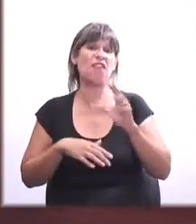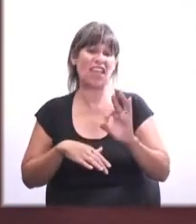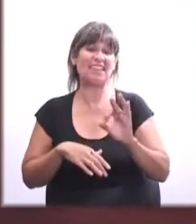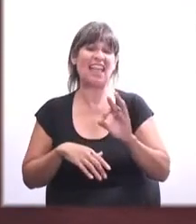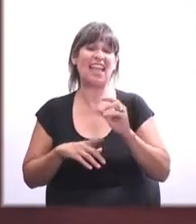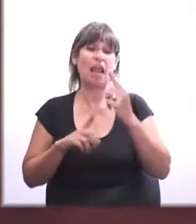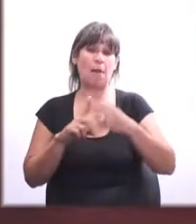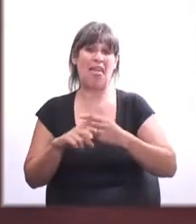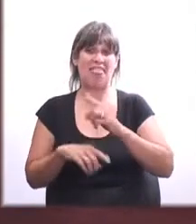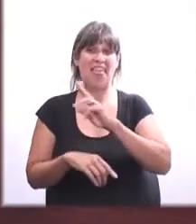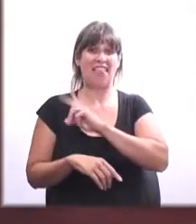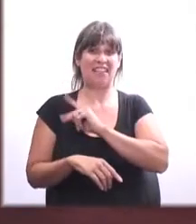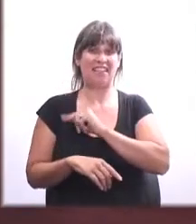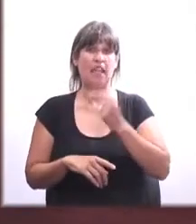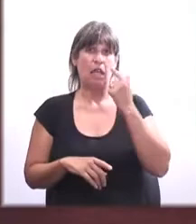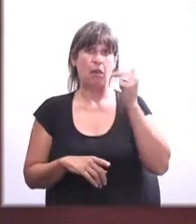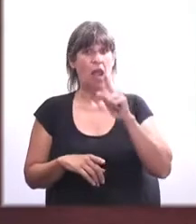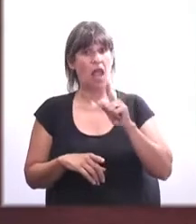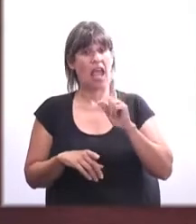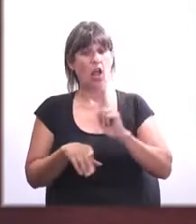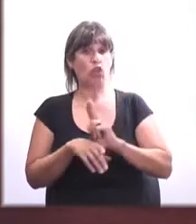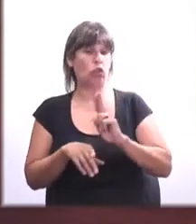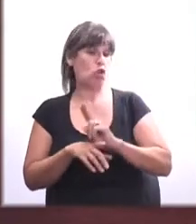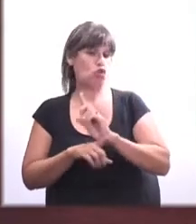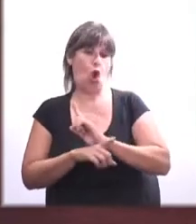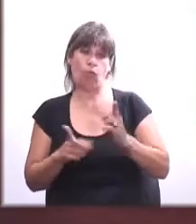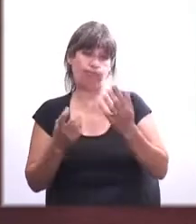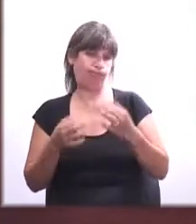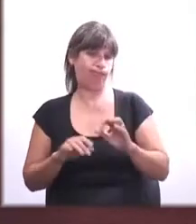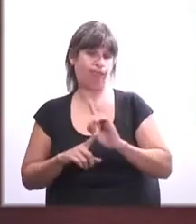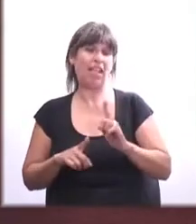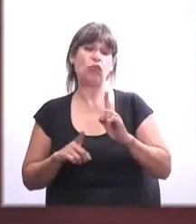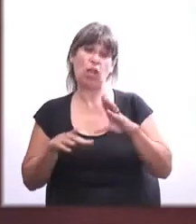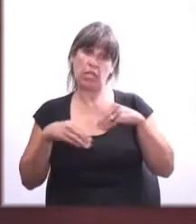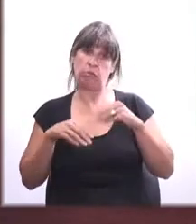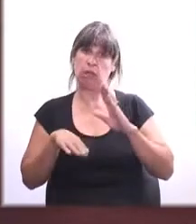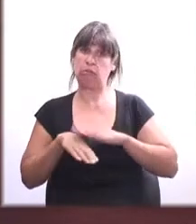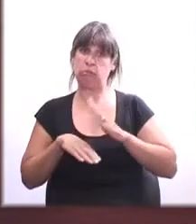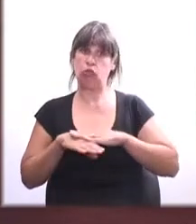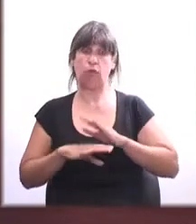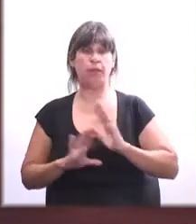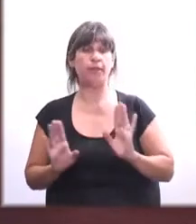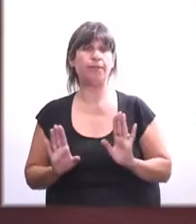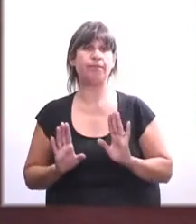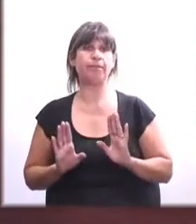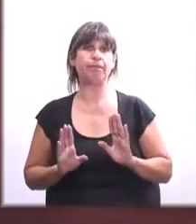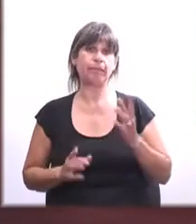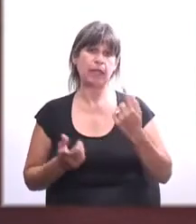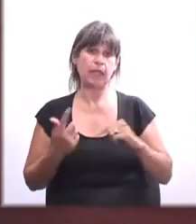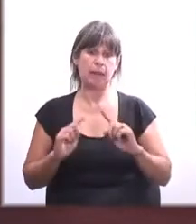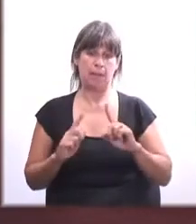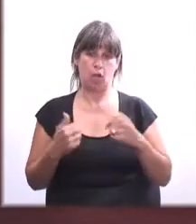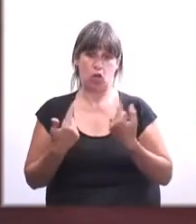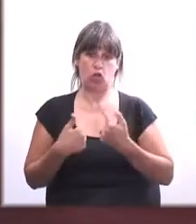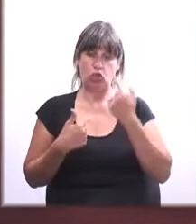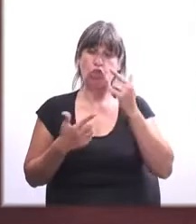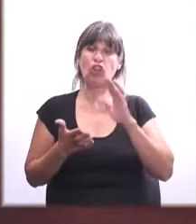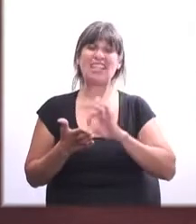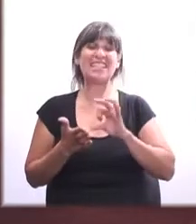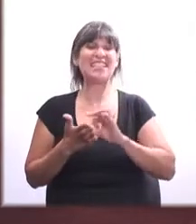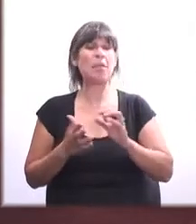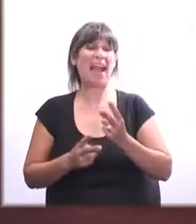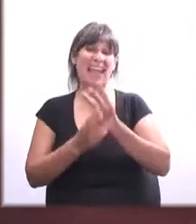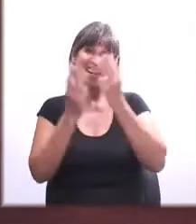del mismo no ejerció como tendría que haber ejercido el contralor. Tenemos que hacernos cargo también de eso. Pero tenemos que hacernos cargo del sistema en